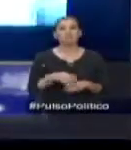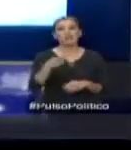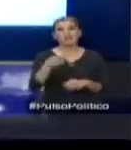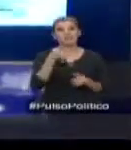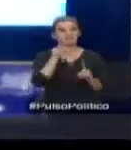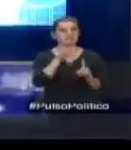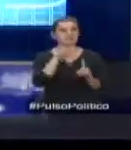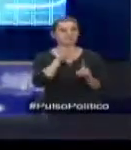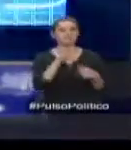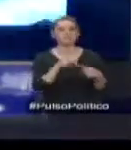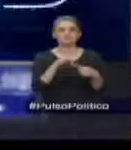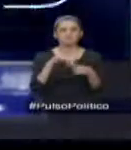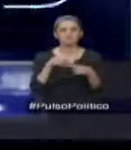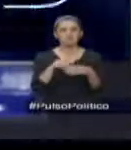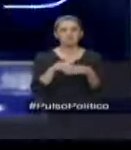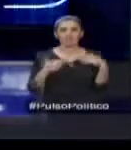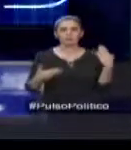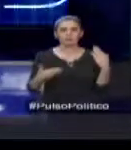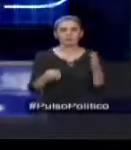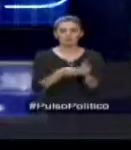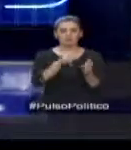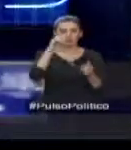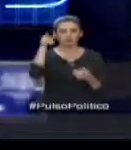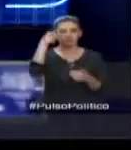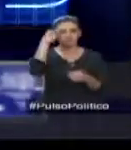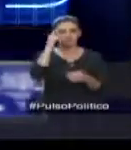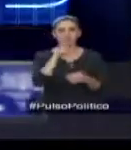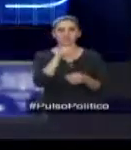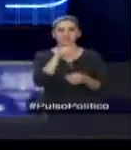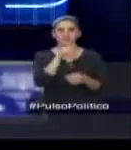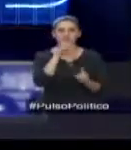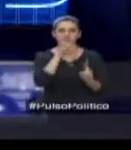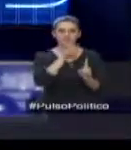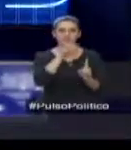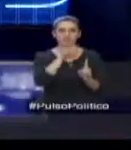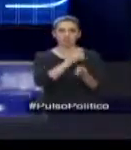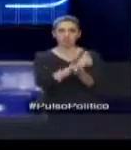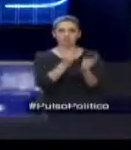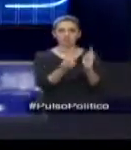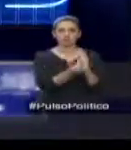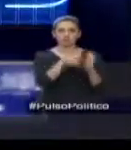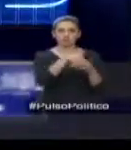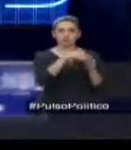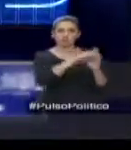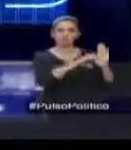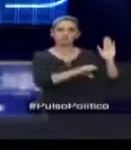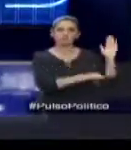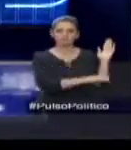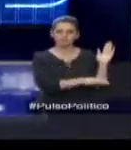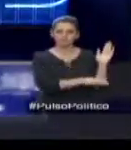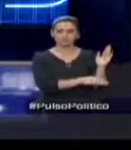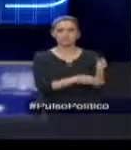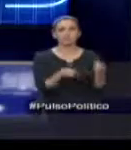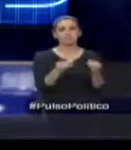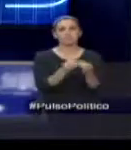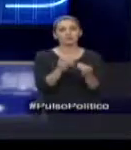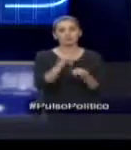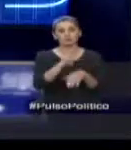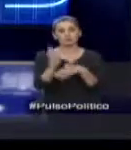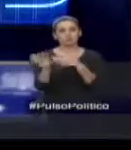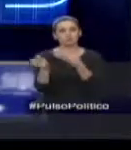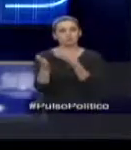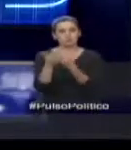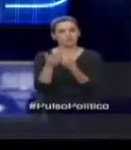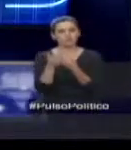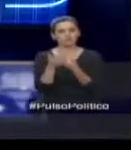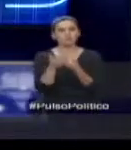especialmente del sector político de oposición que cuestiona el paquete de posibles cambios a la carta magna sobre todo una propuesta de enmiendas puntuales